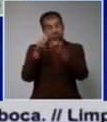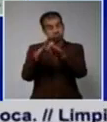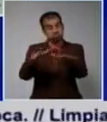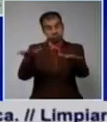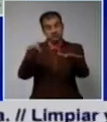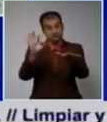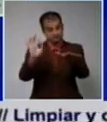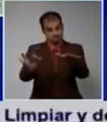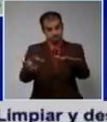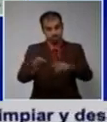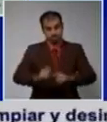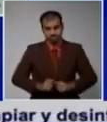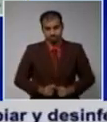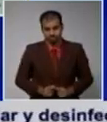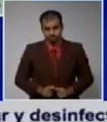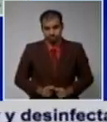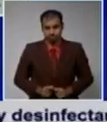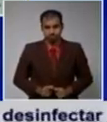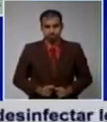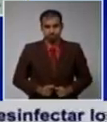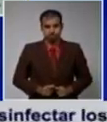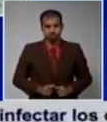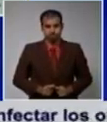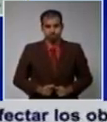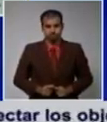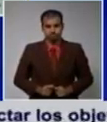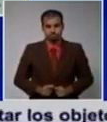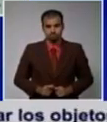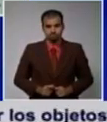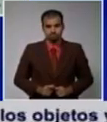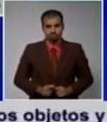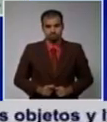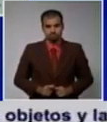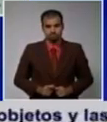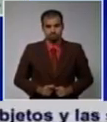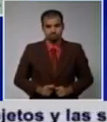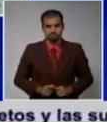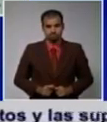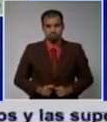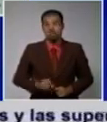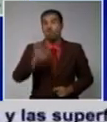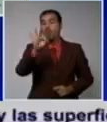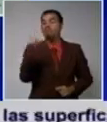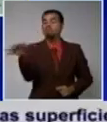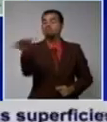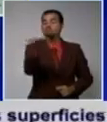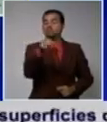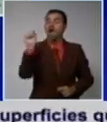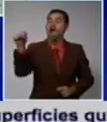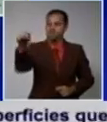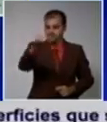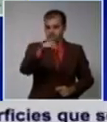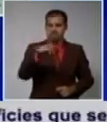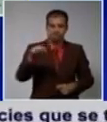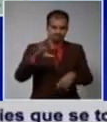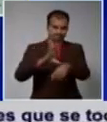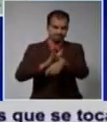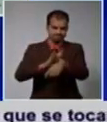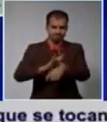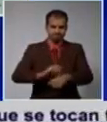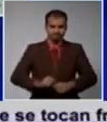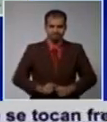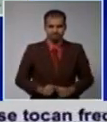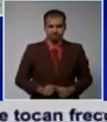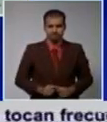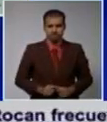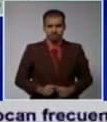que en el día de ayer hizo que se confirmaran en 8 de sus 11 municipios. El mayor número